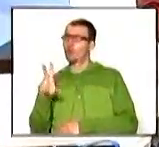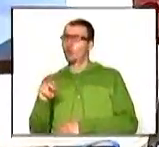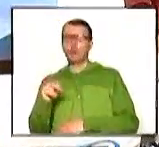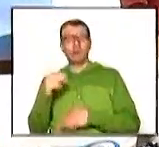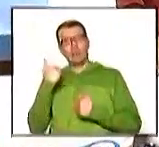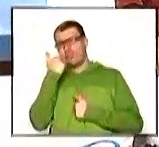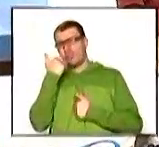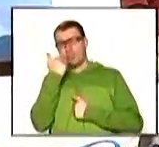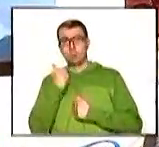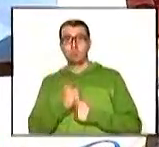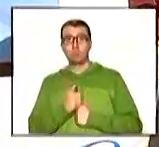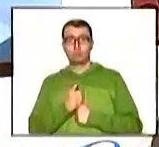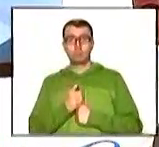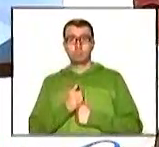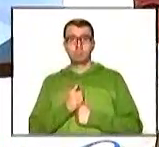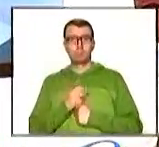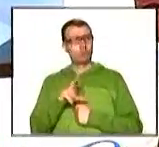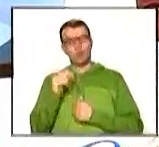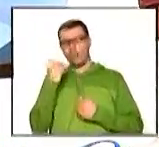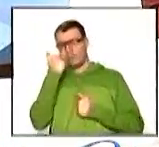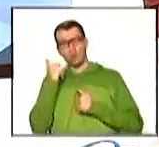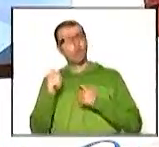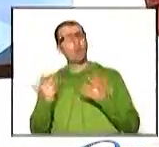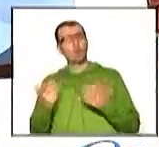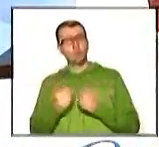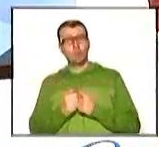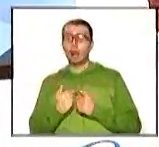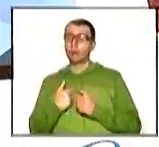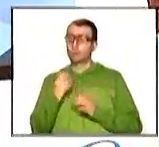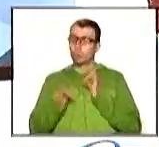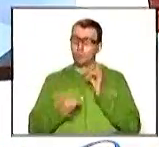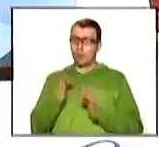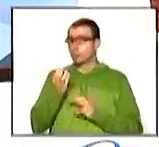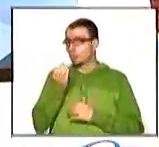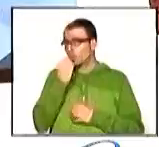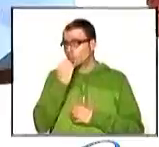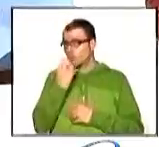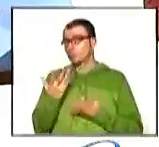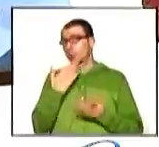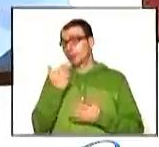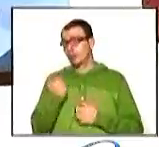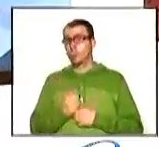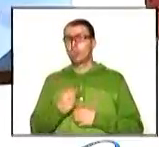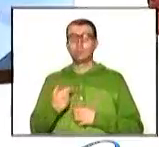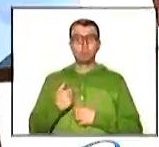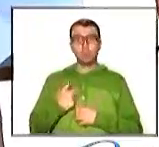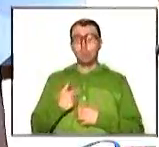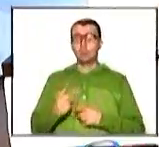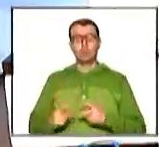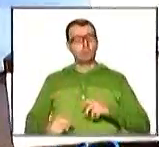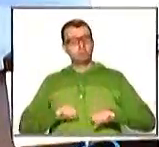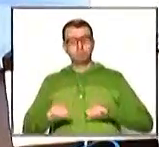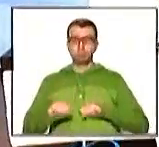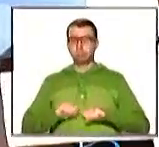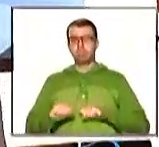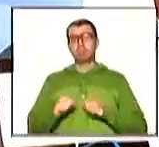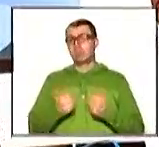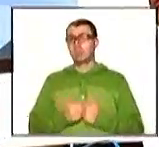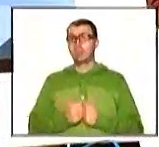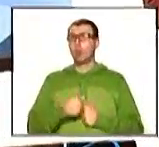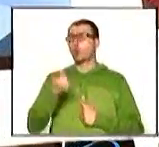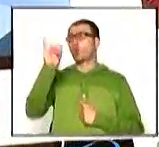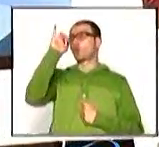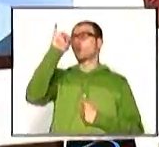no enfermarse? Pues cuidando tantas cosas, cuidando la alimentación, cuidando el estilo de vida, no intoxicando el